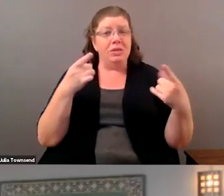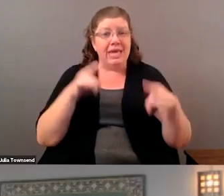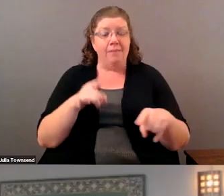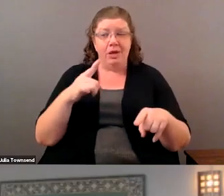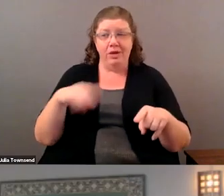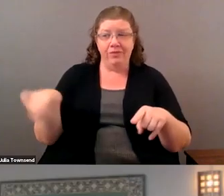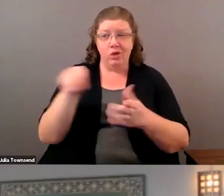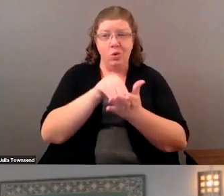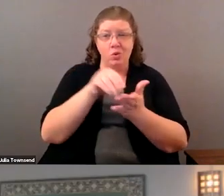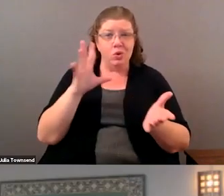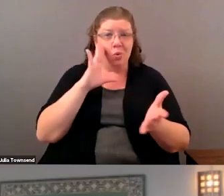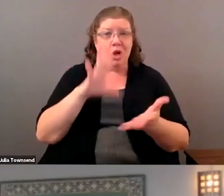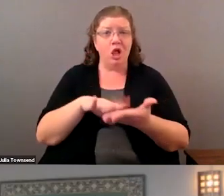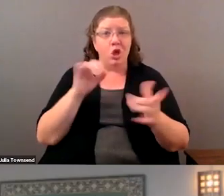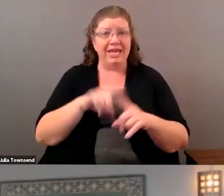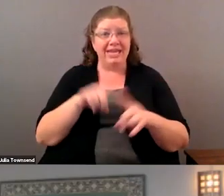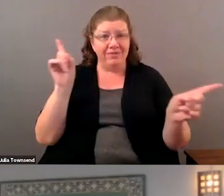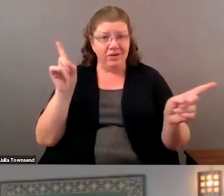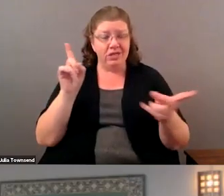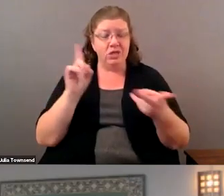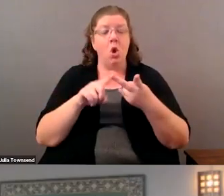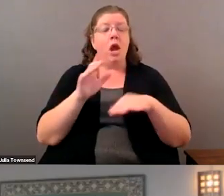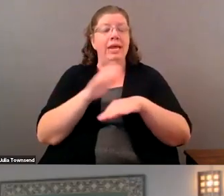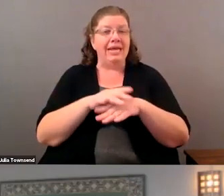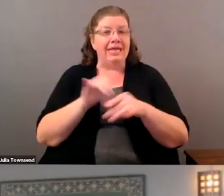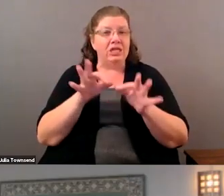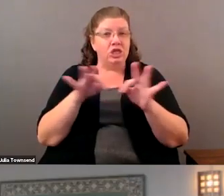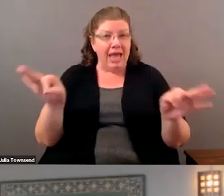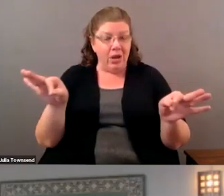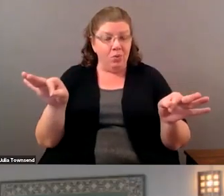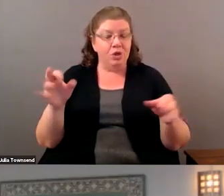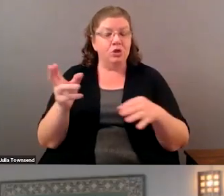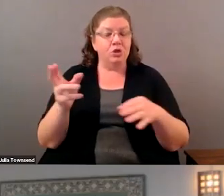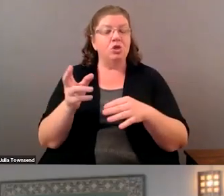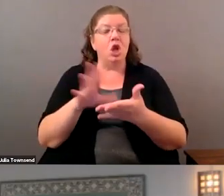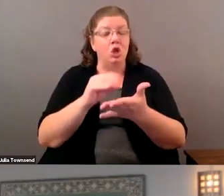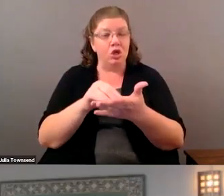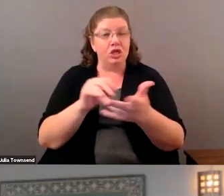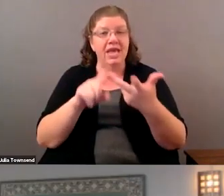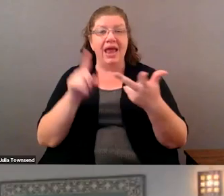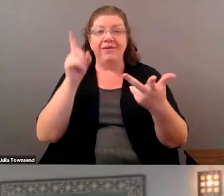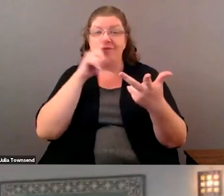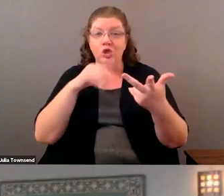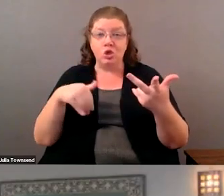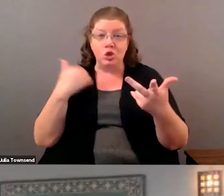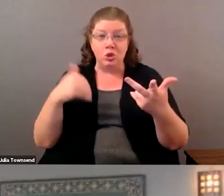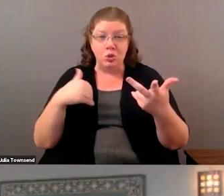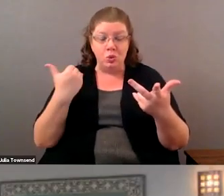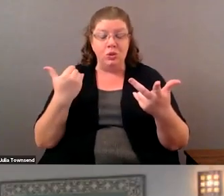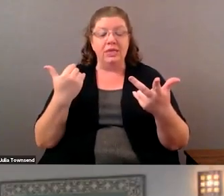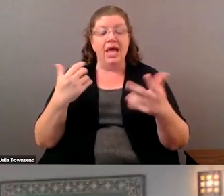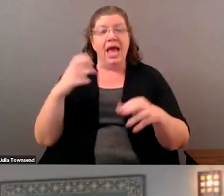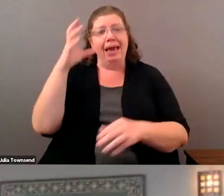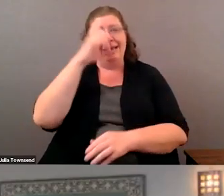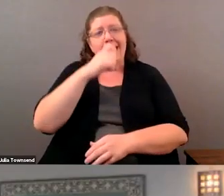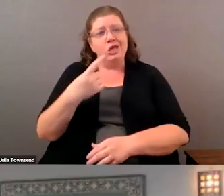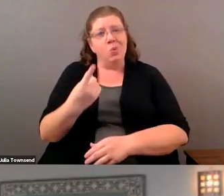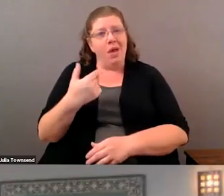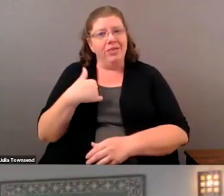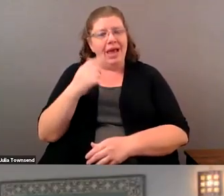el doctor agua cnet ha trabajado bastante en este distrito y tengo mucha preocupación sobre los